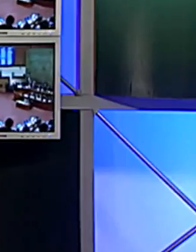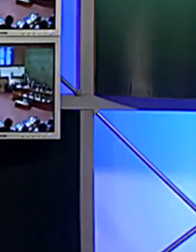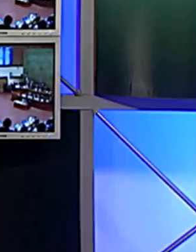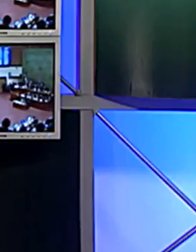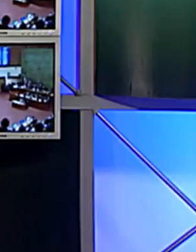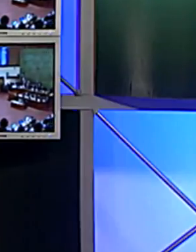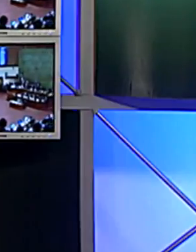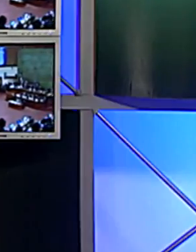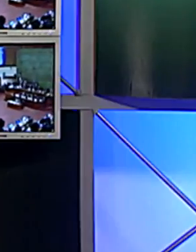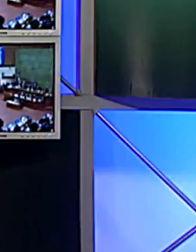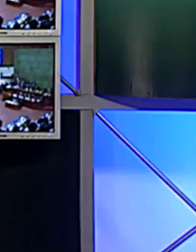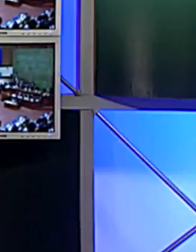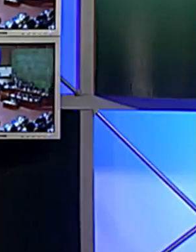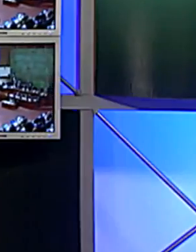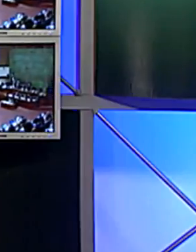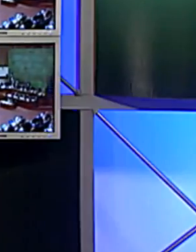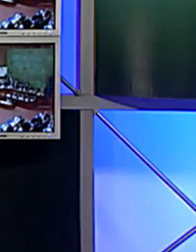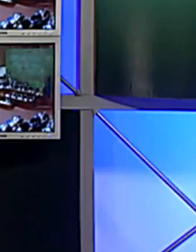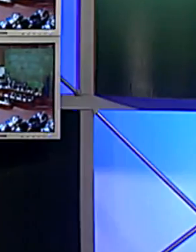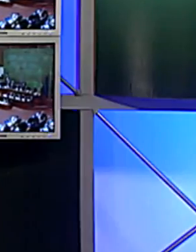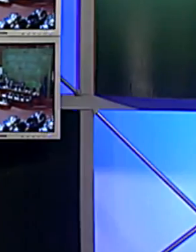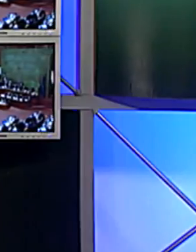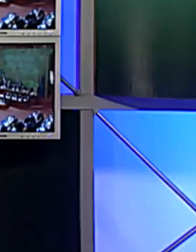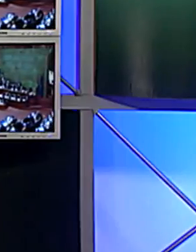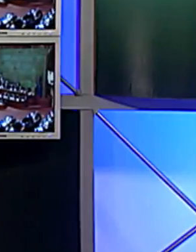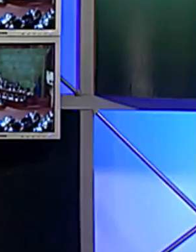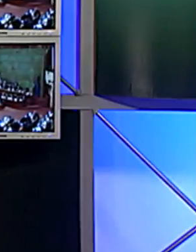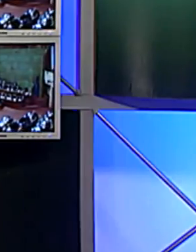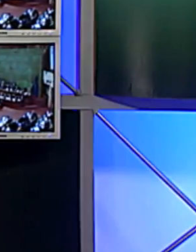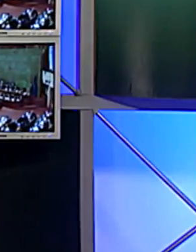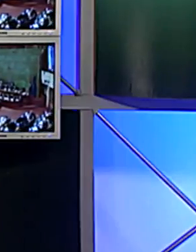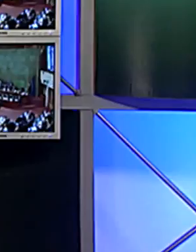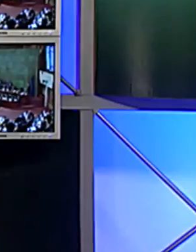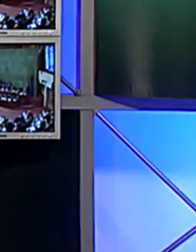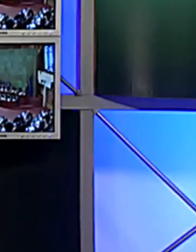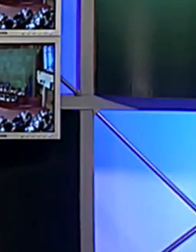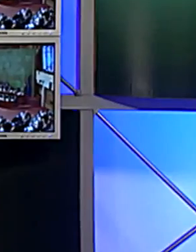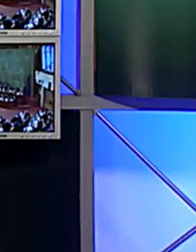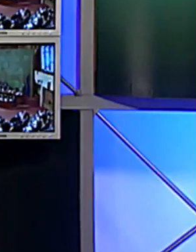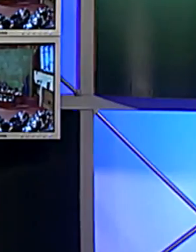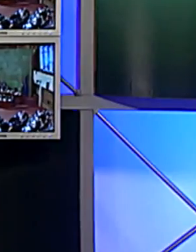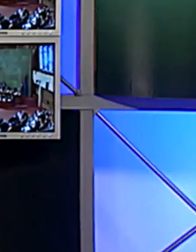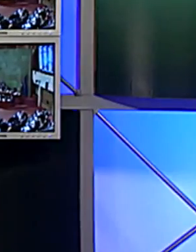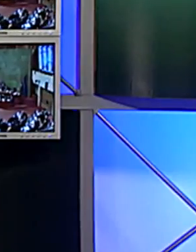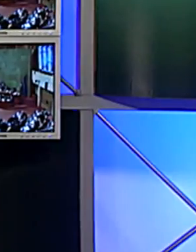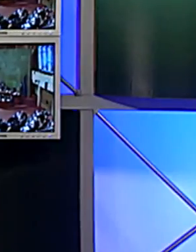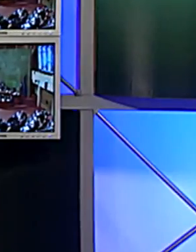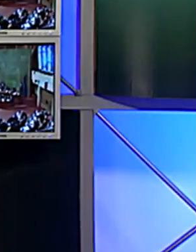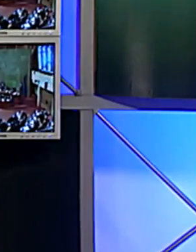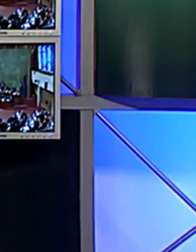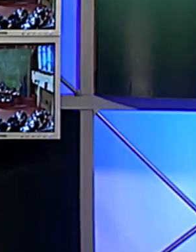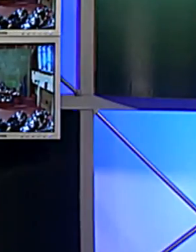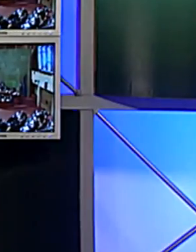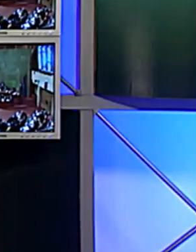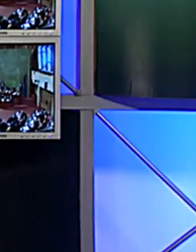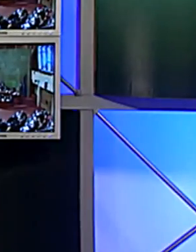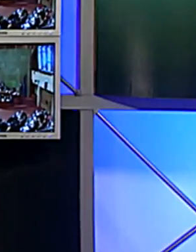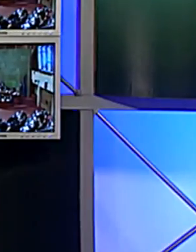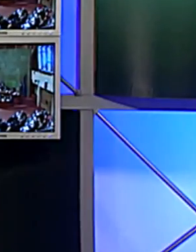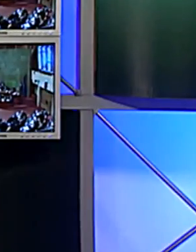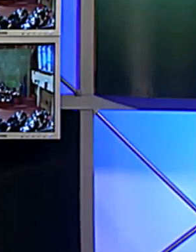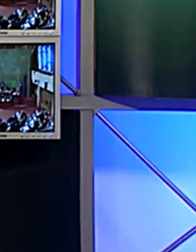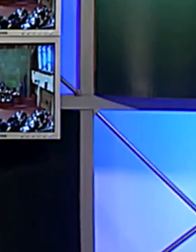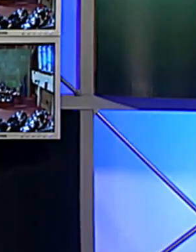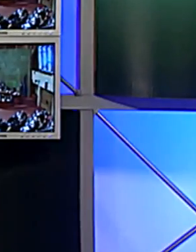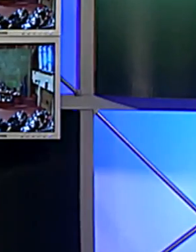superintendencias de bancos e instituciones financieras y de valores y seguros no solo desde el punto de vista de la ampliación de sus competencias